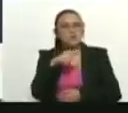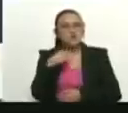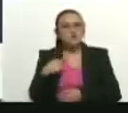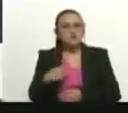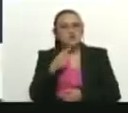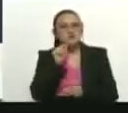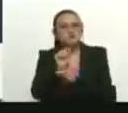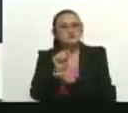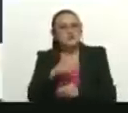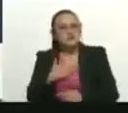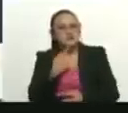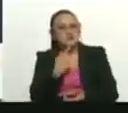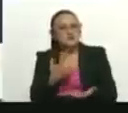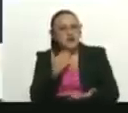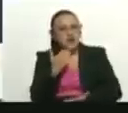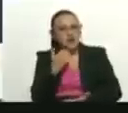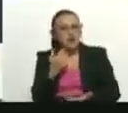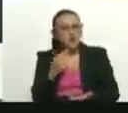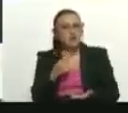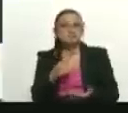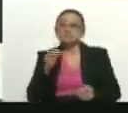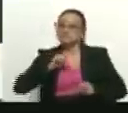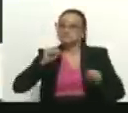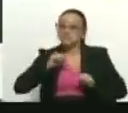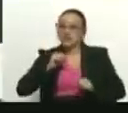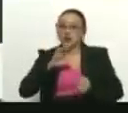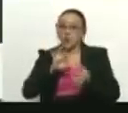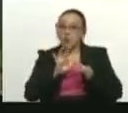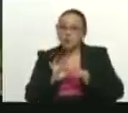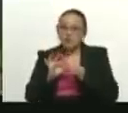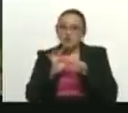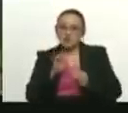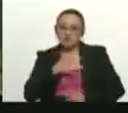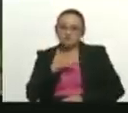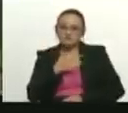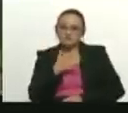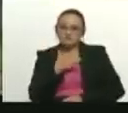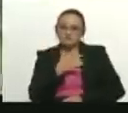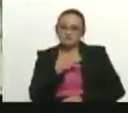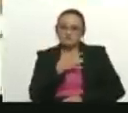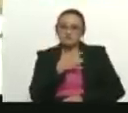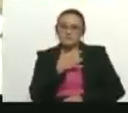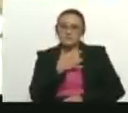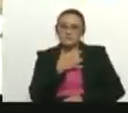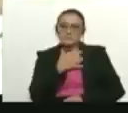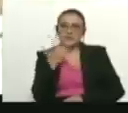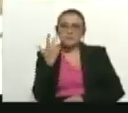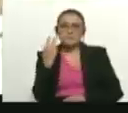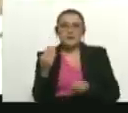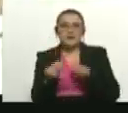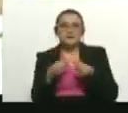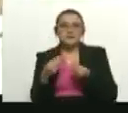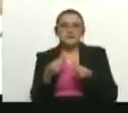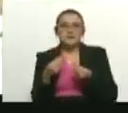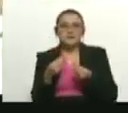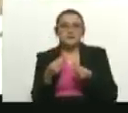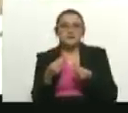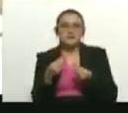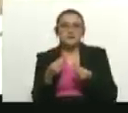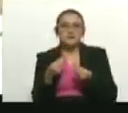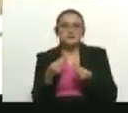ocasión? Bueno, que estamos unidos por grandes sentimientos para construir lo